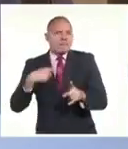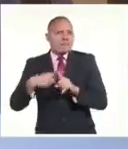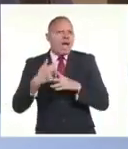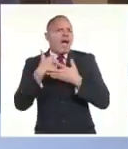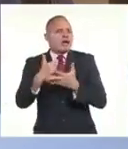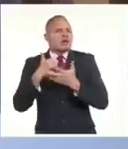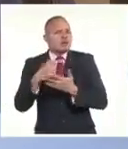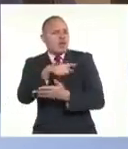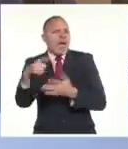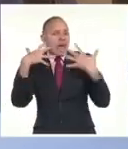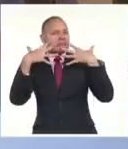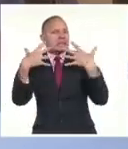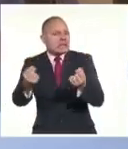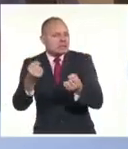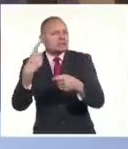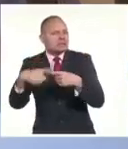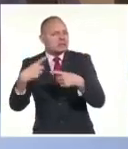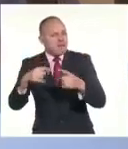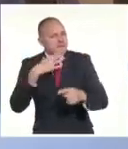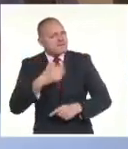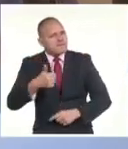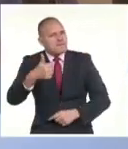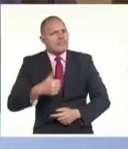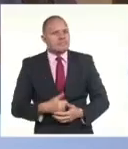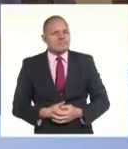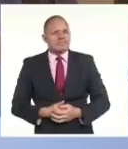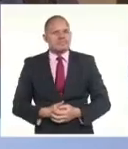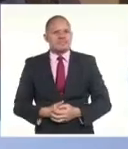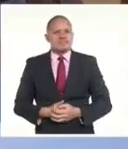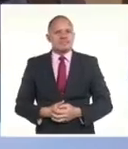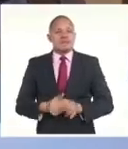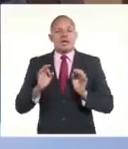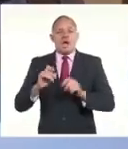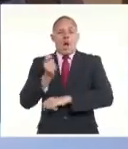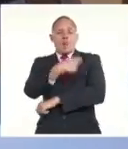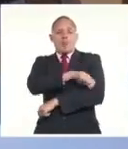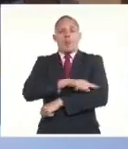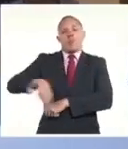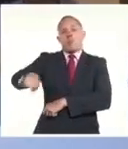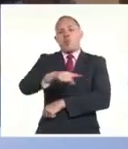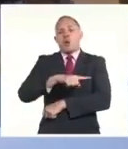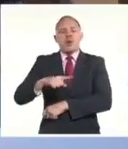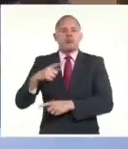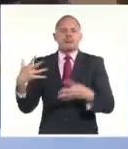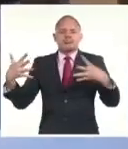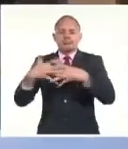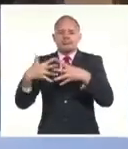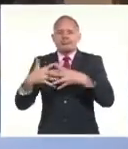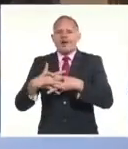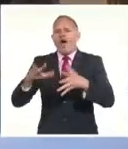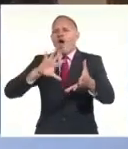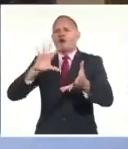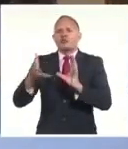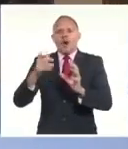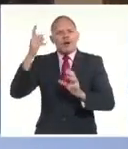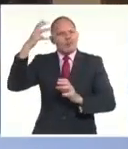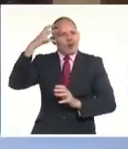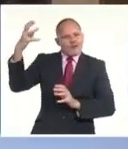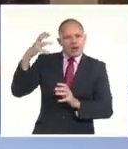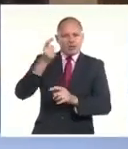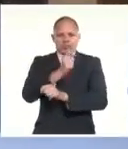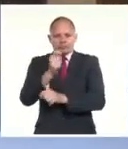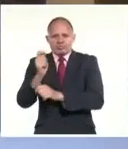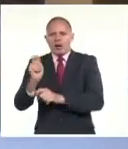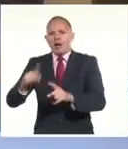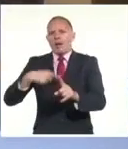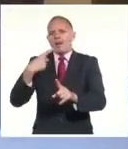para lograr insertar a nuestro pueblo cada vez más en todas las grandes políticas públicas que tiene el país, y al mismo